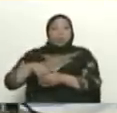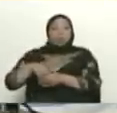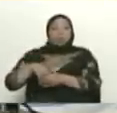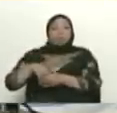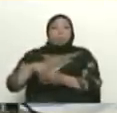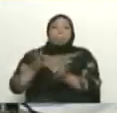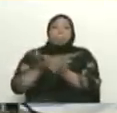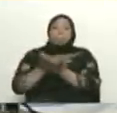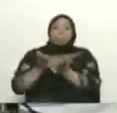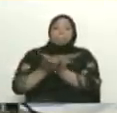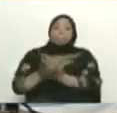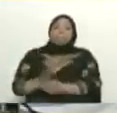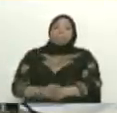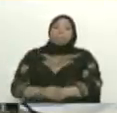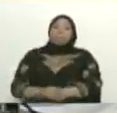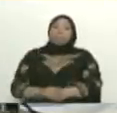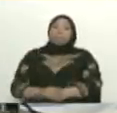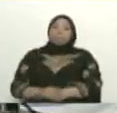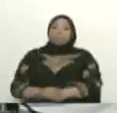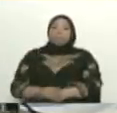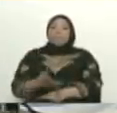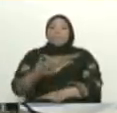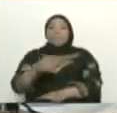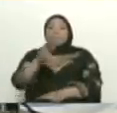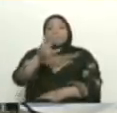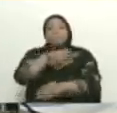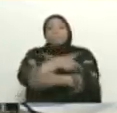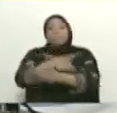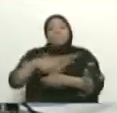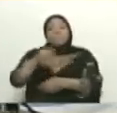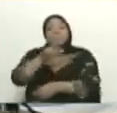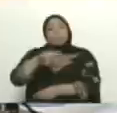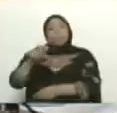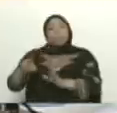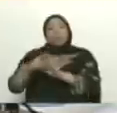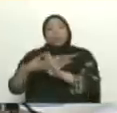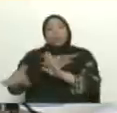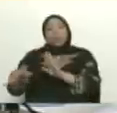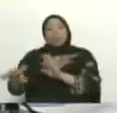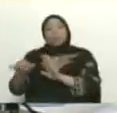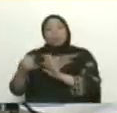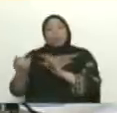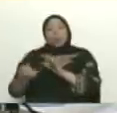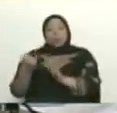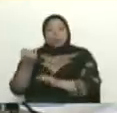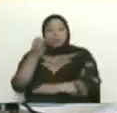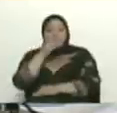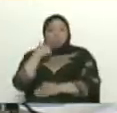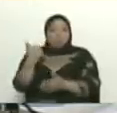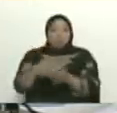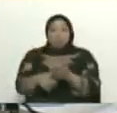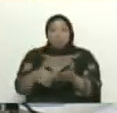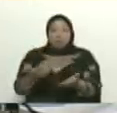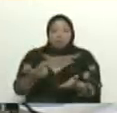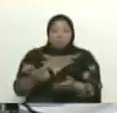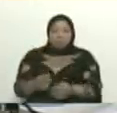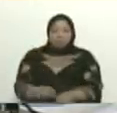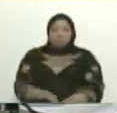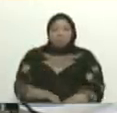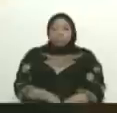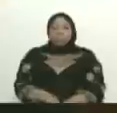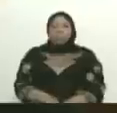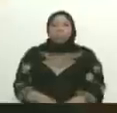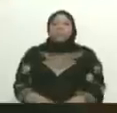media. Casi 3 millones de personas sin derecho a la identidad, sin derecho